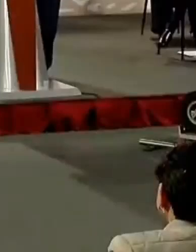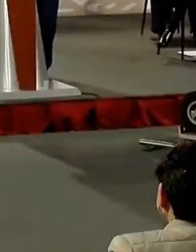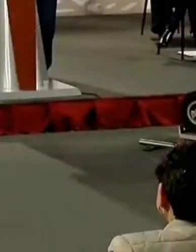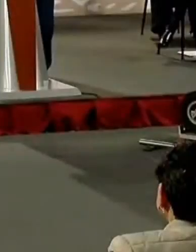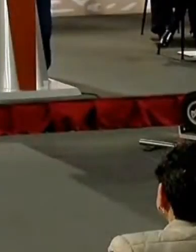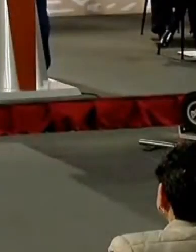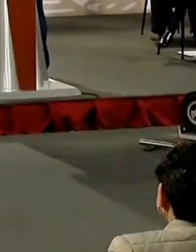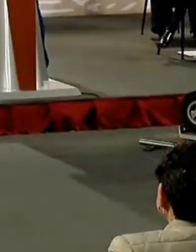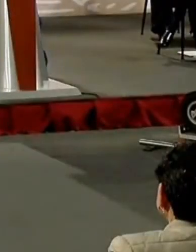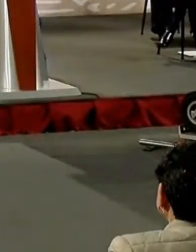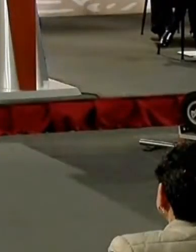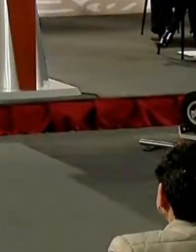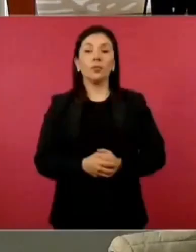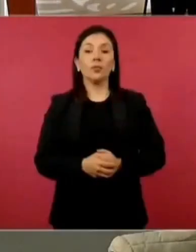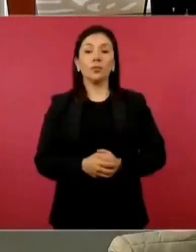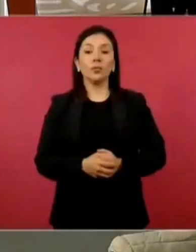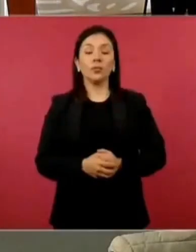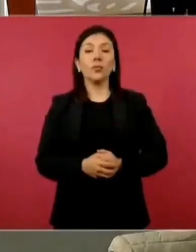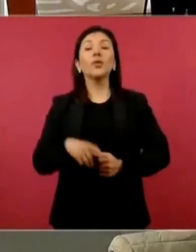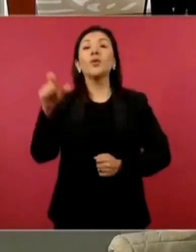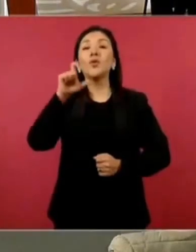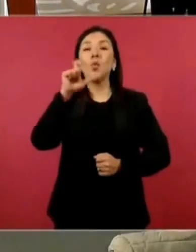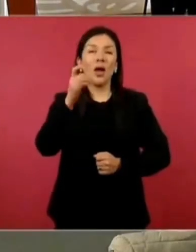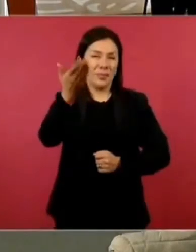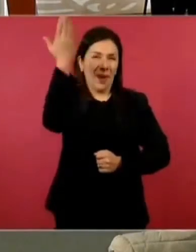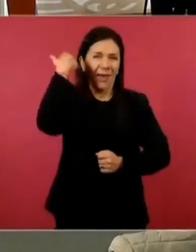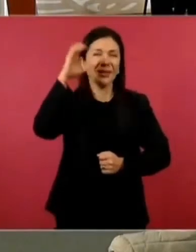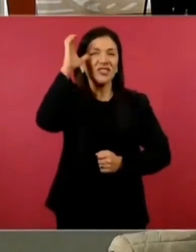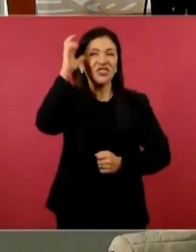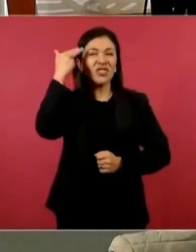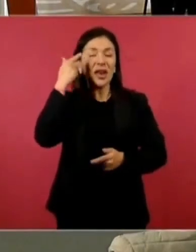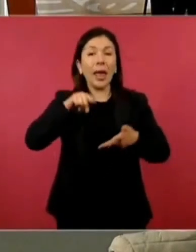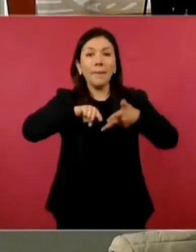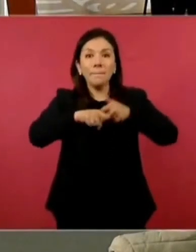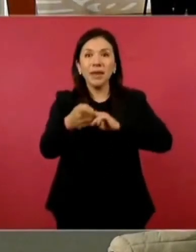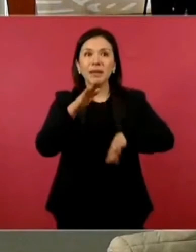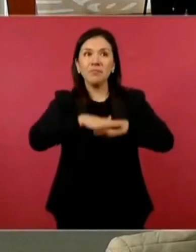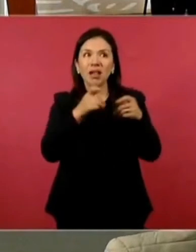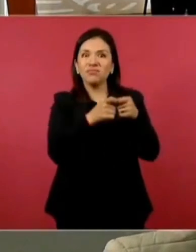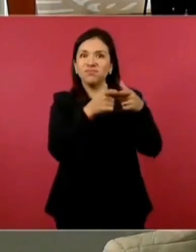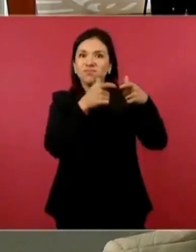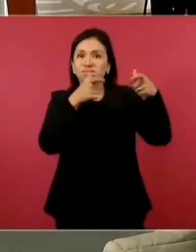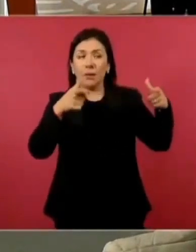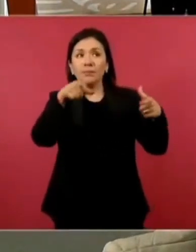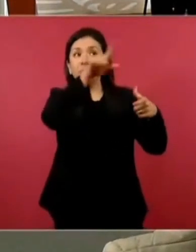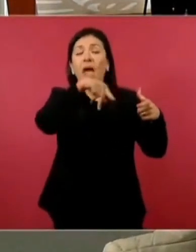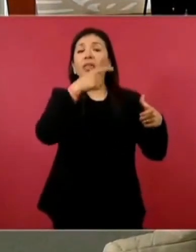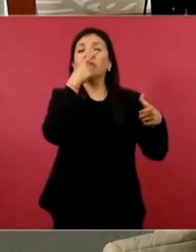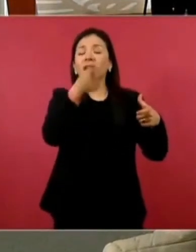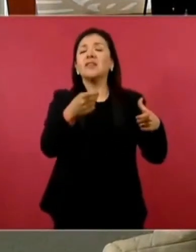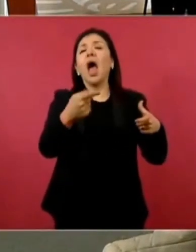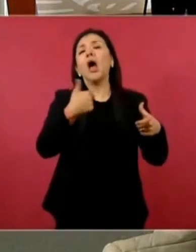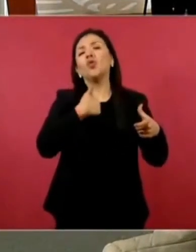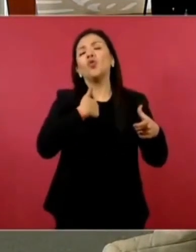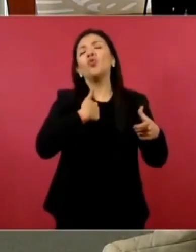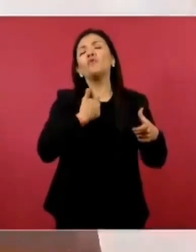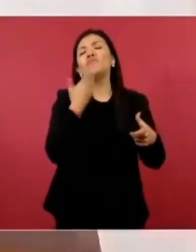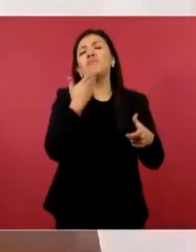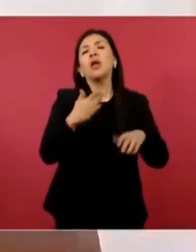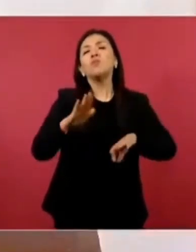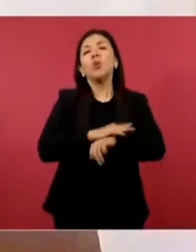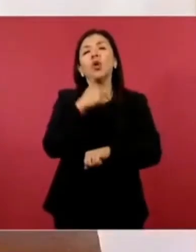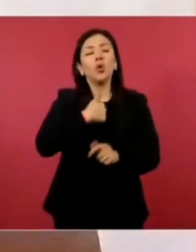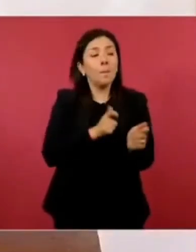era que pagaban muy poco de salarios.